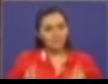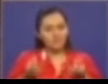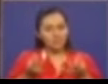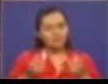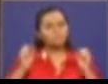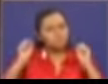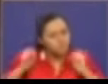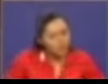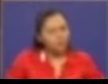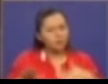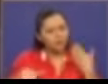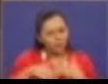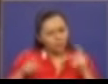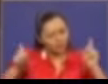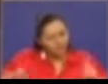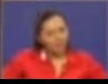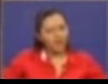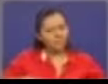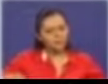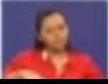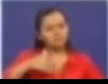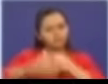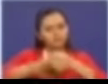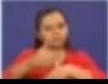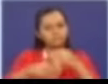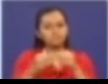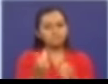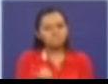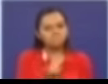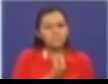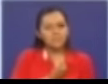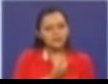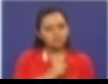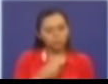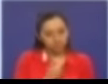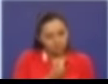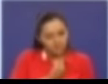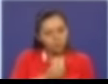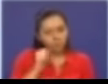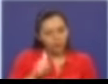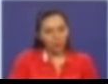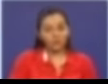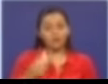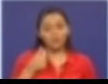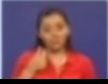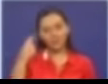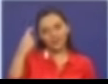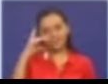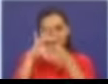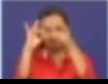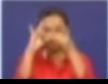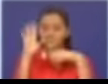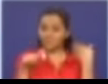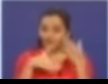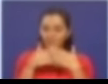y podemos y debemos generar riqueza por nosotros mismos. Y con estas reflexiones,